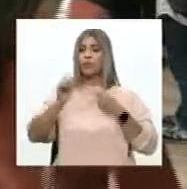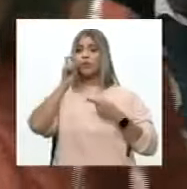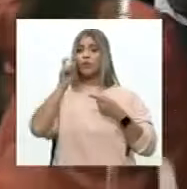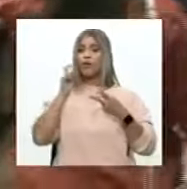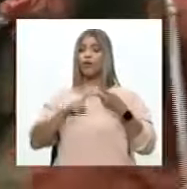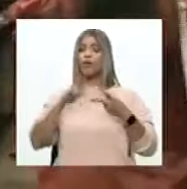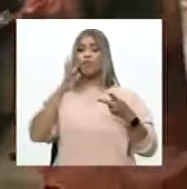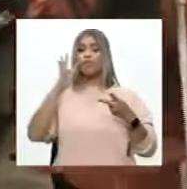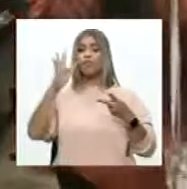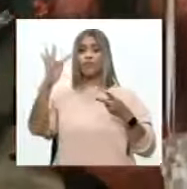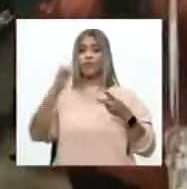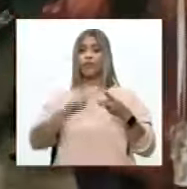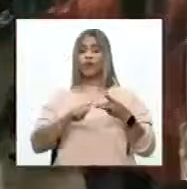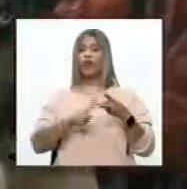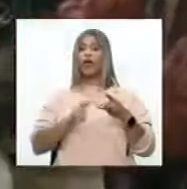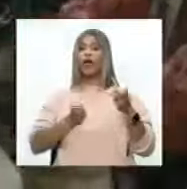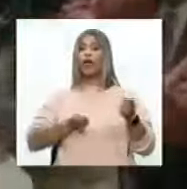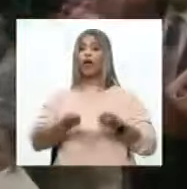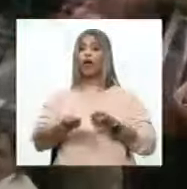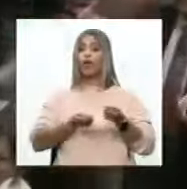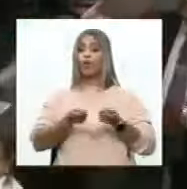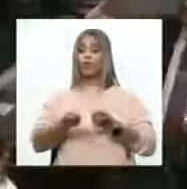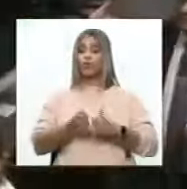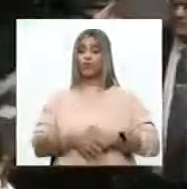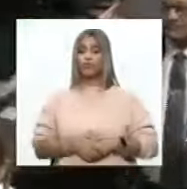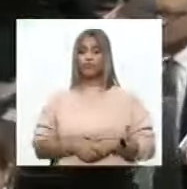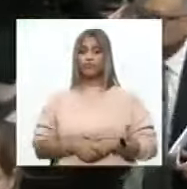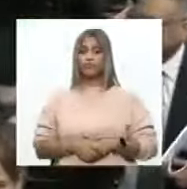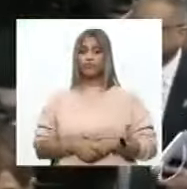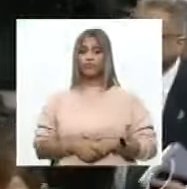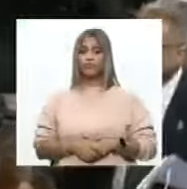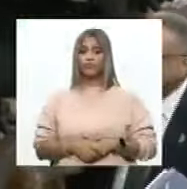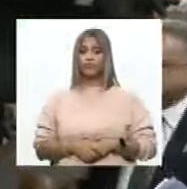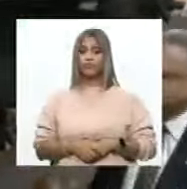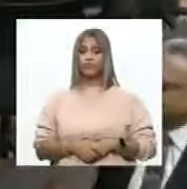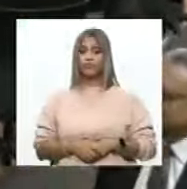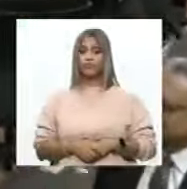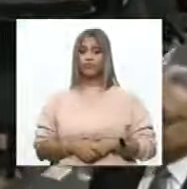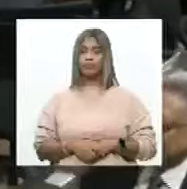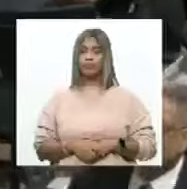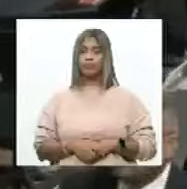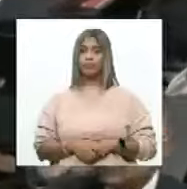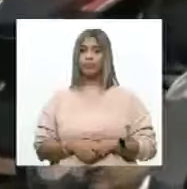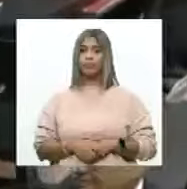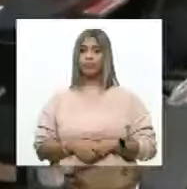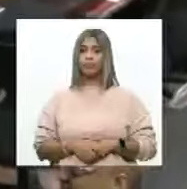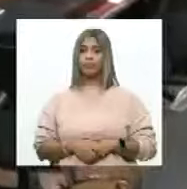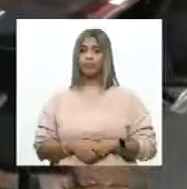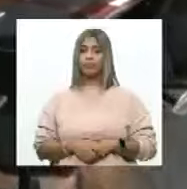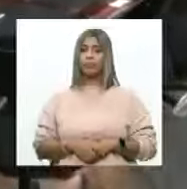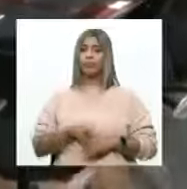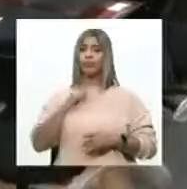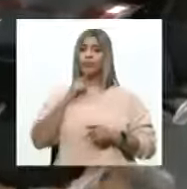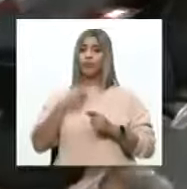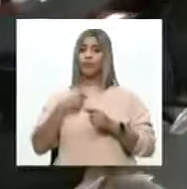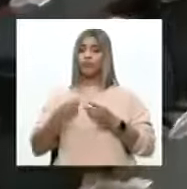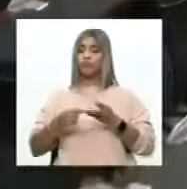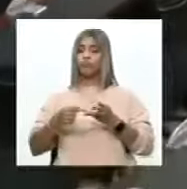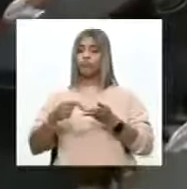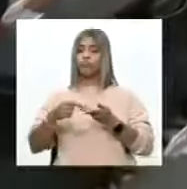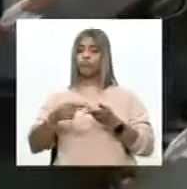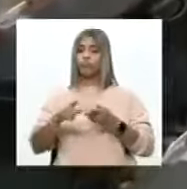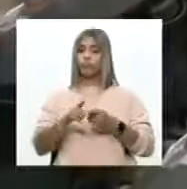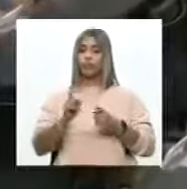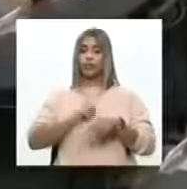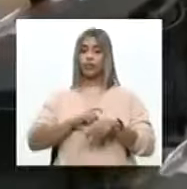el fiscal o fiscala general y el contralor o contralora general de la República, para rendir ellos